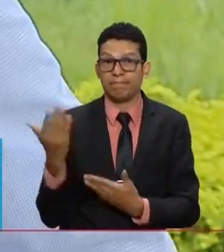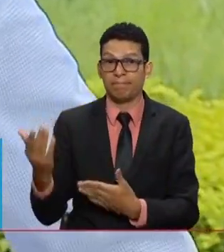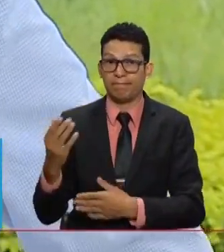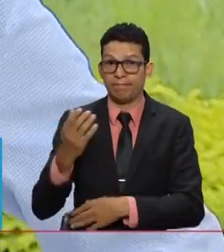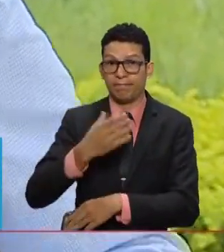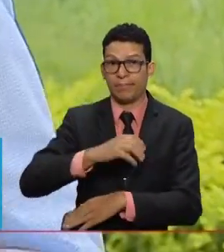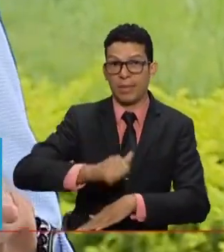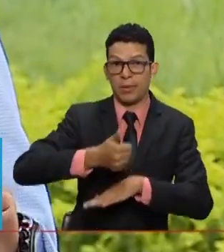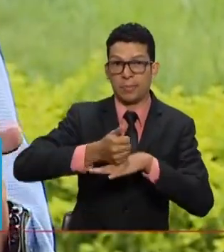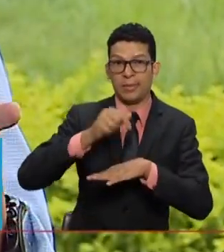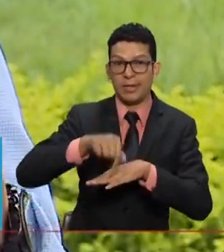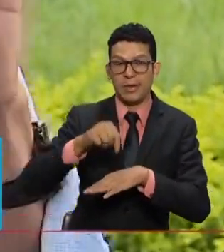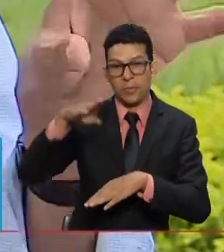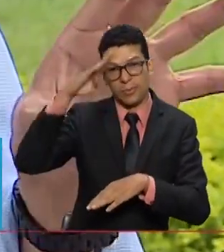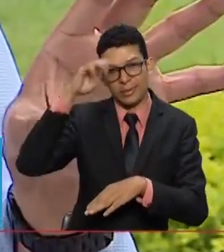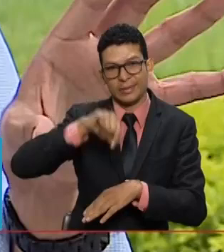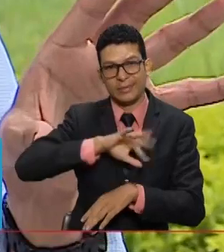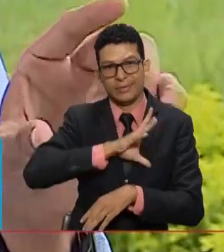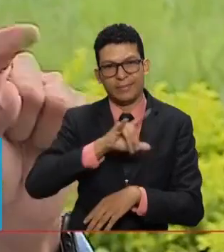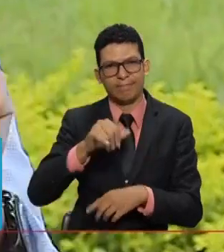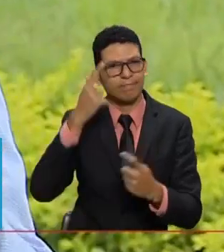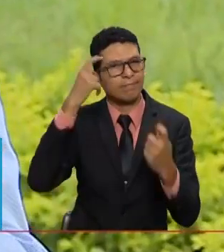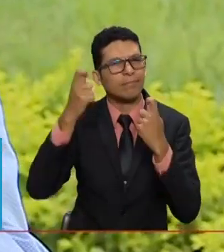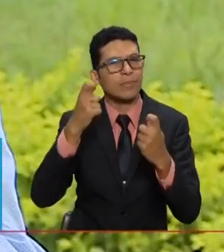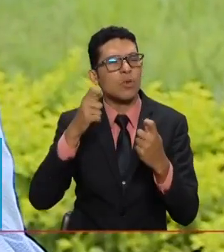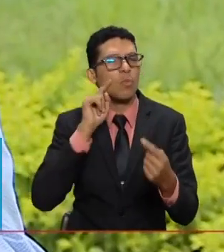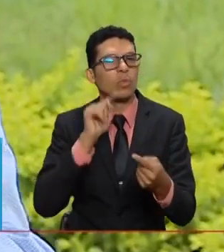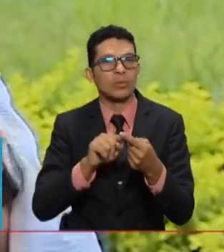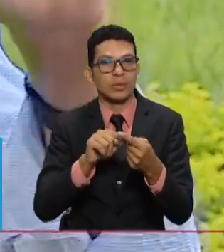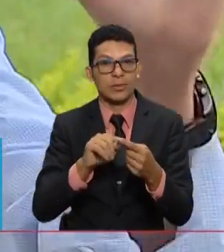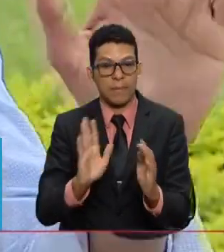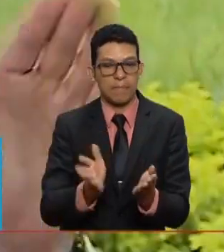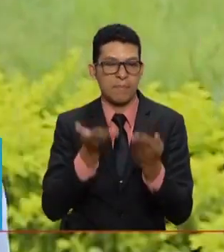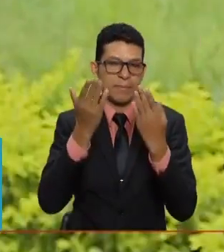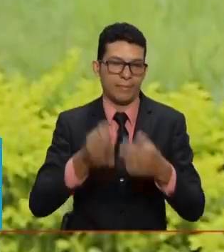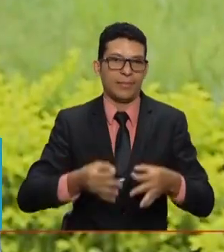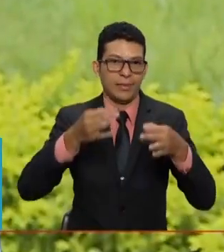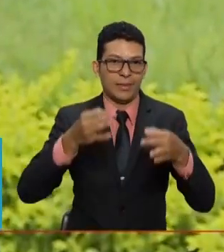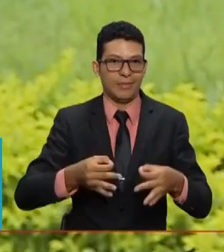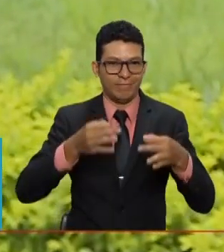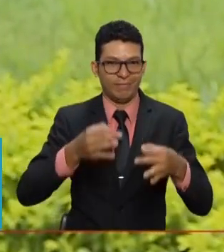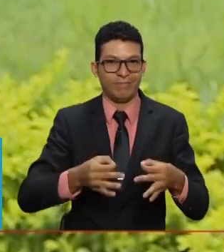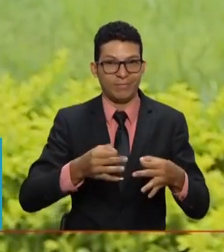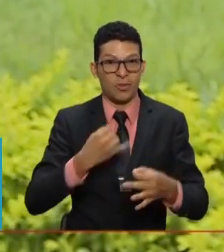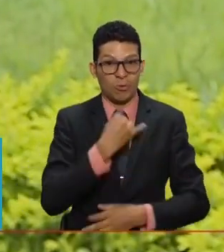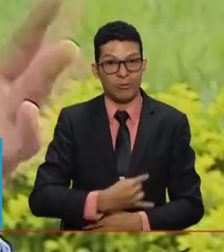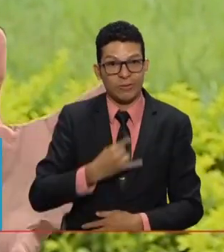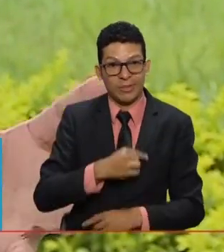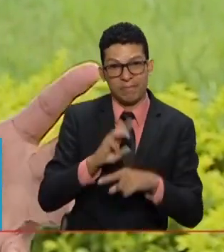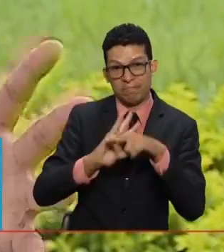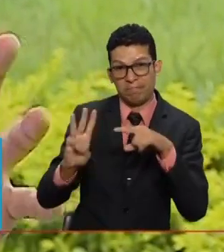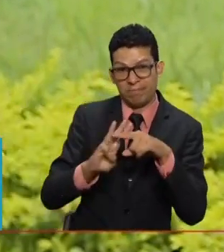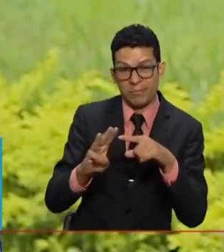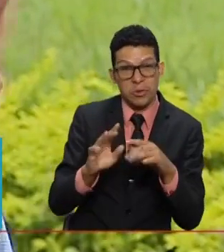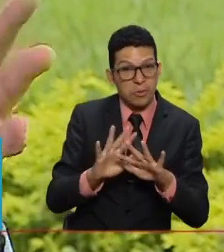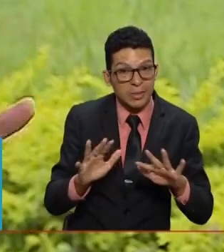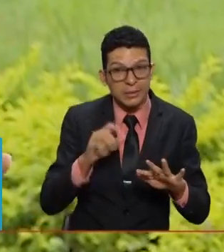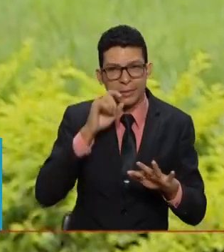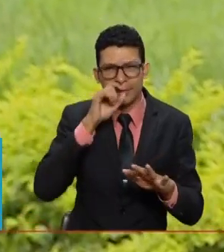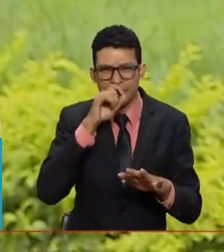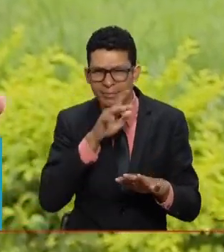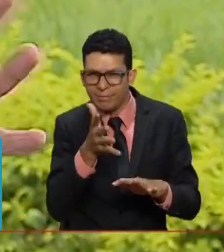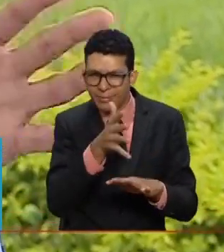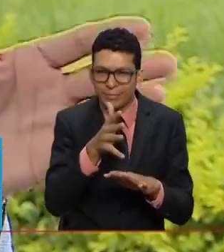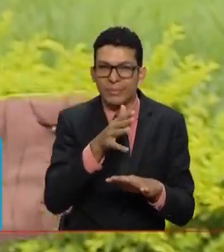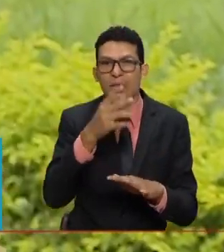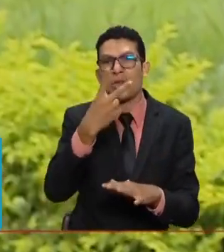Hay que tener en cuenta que esta estrategia busca mejorar la seguridad, no solo para los usuarios del MIO, que hay una cifra estimada